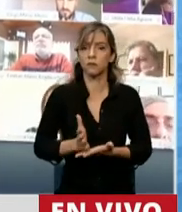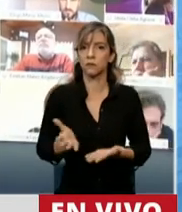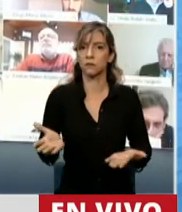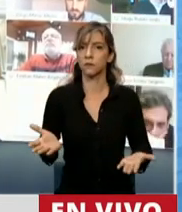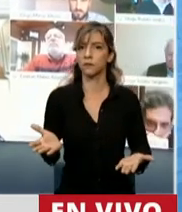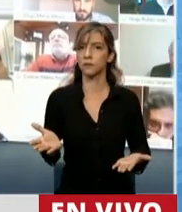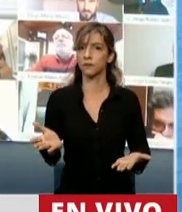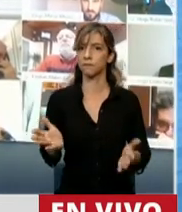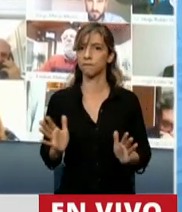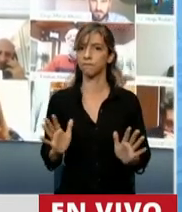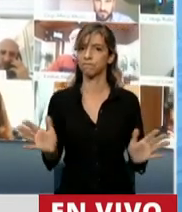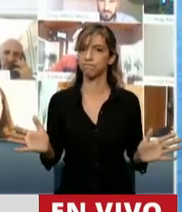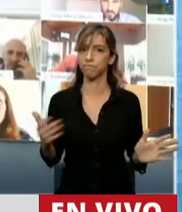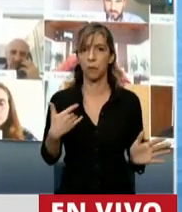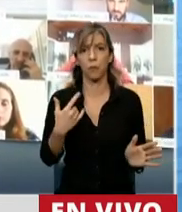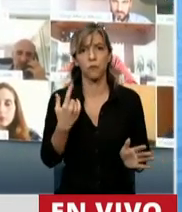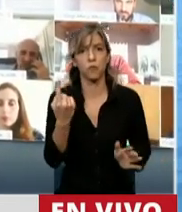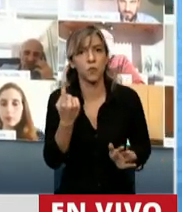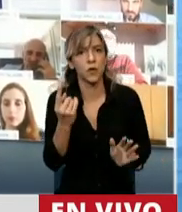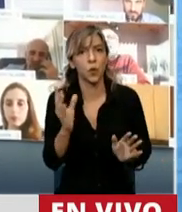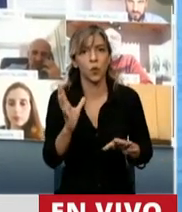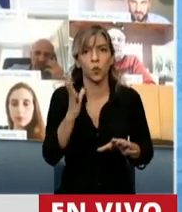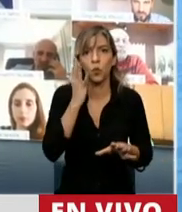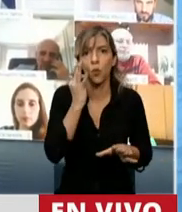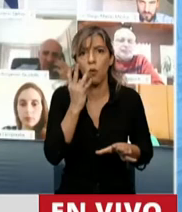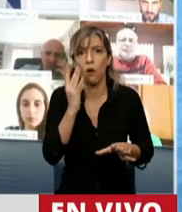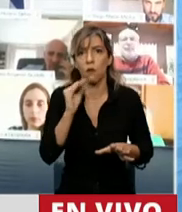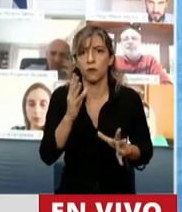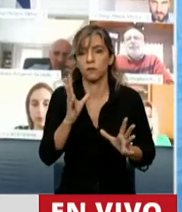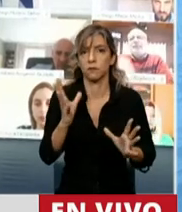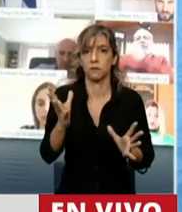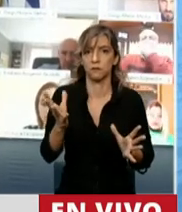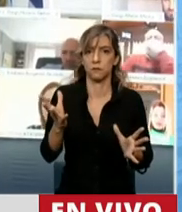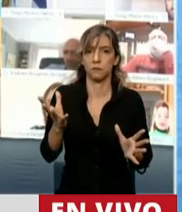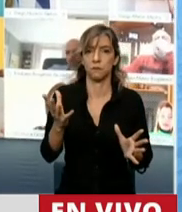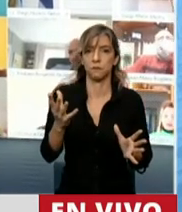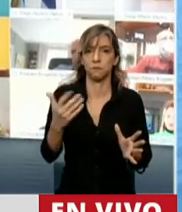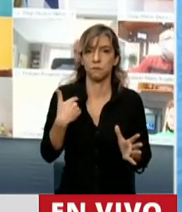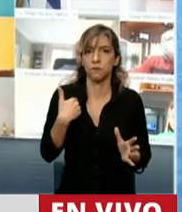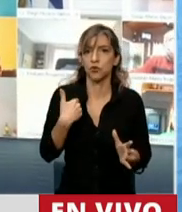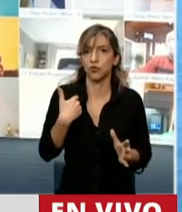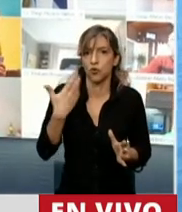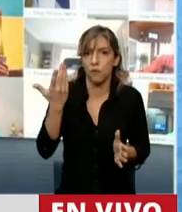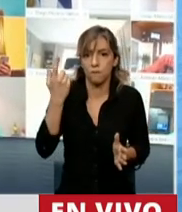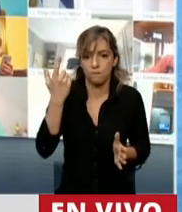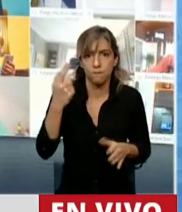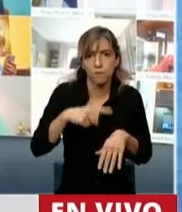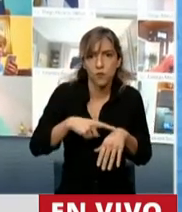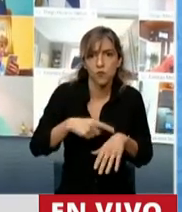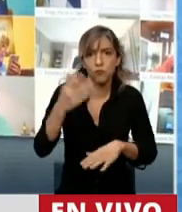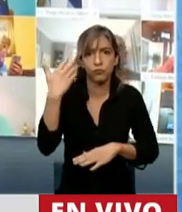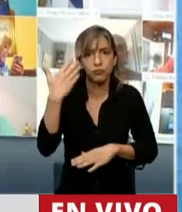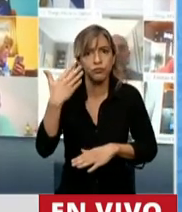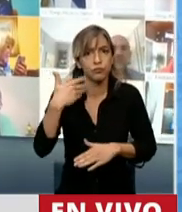podría llamarse una peccata minuta, como la de intentar exponer lo que mis